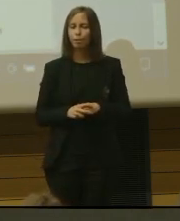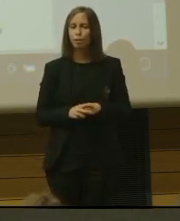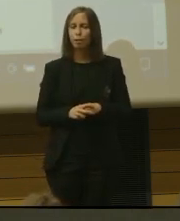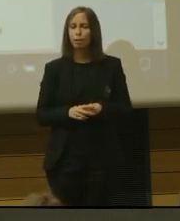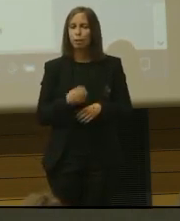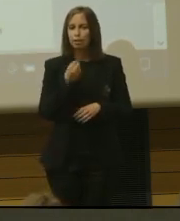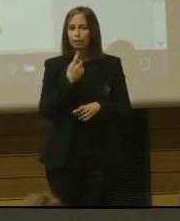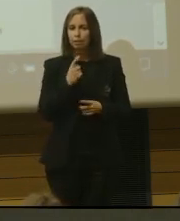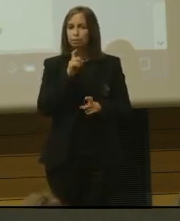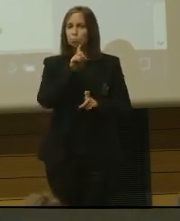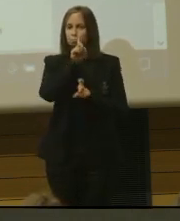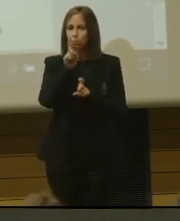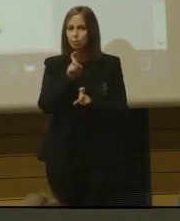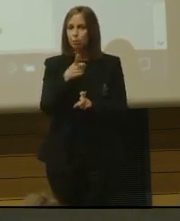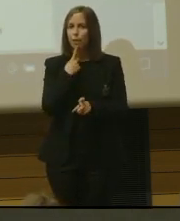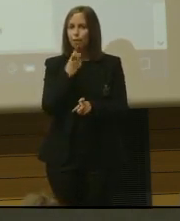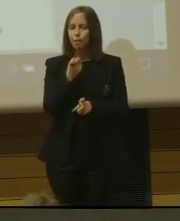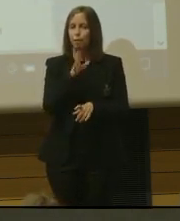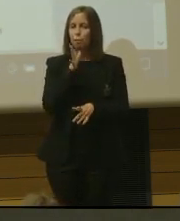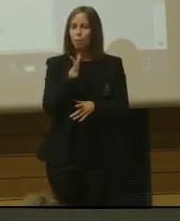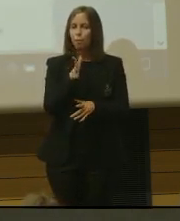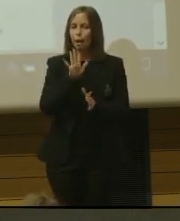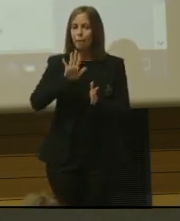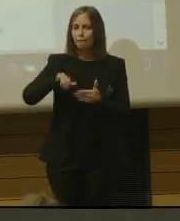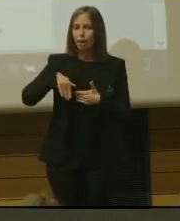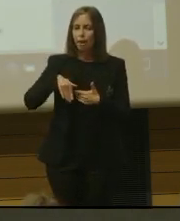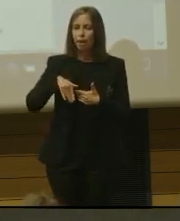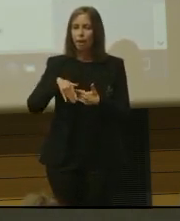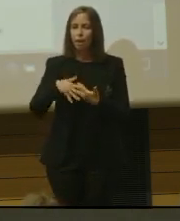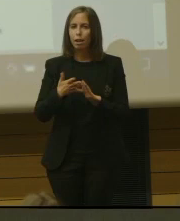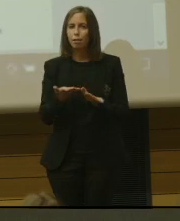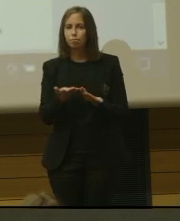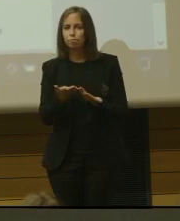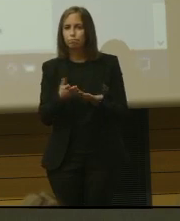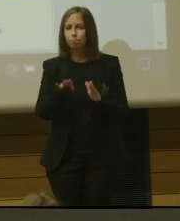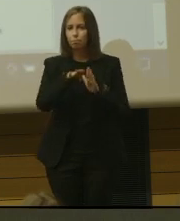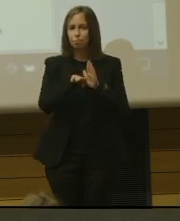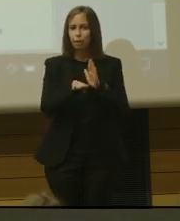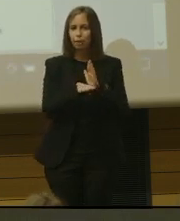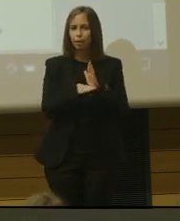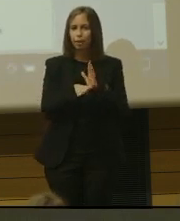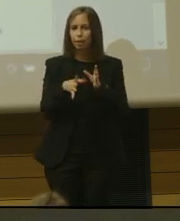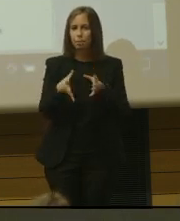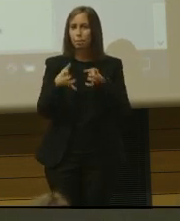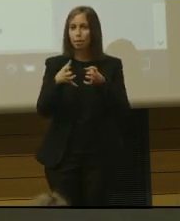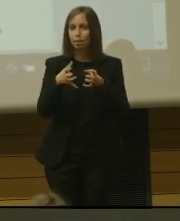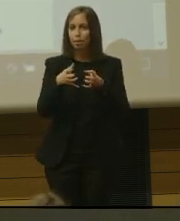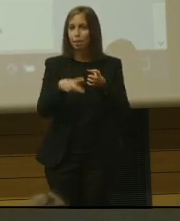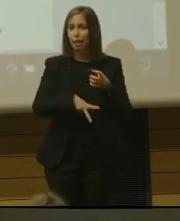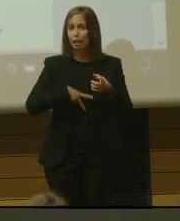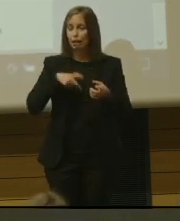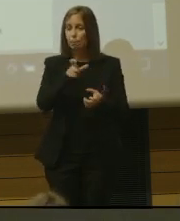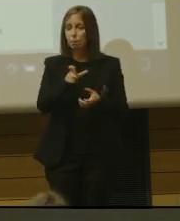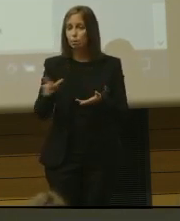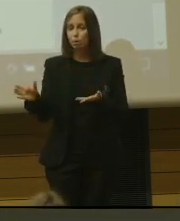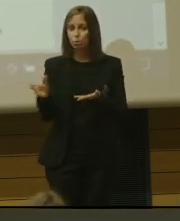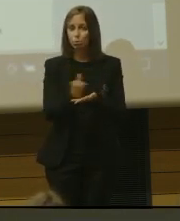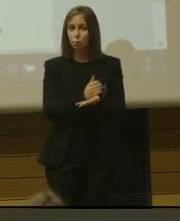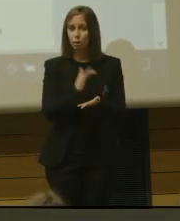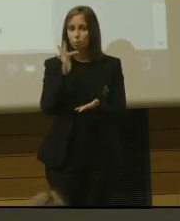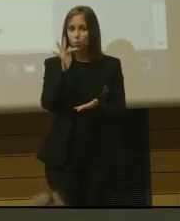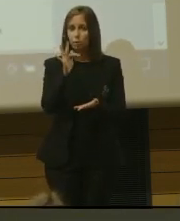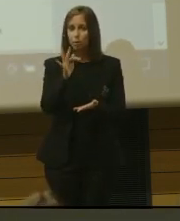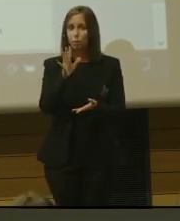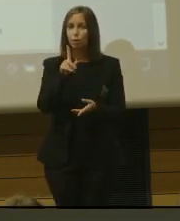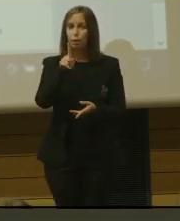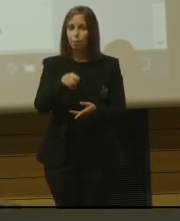Bueno, es una pregunta difícil, porque al final yo creo que ese tipo de medidas pues, benefician en general a toda la población, ¿no? Y por ende también a